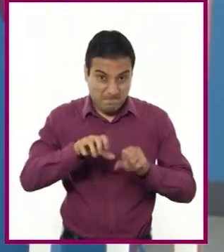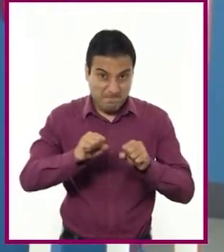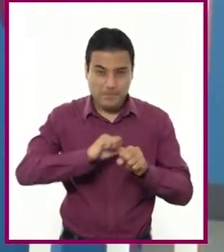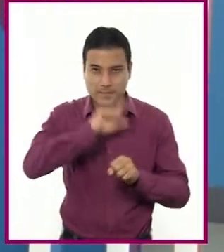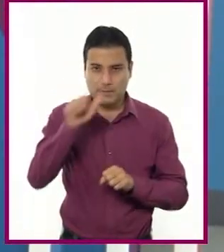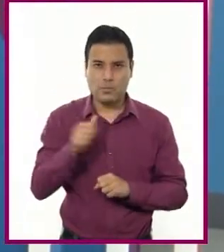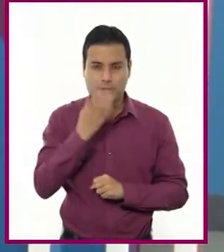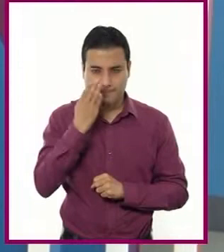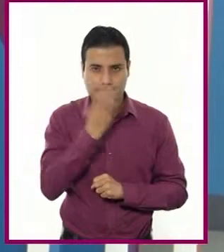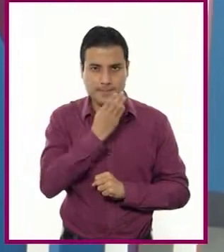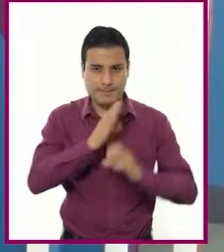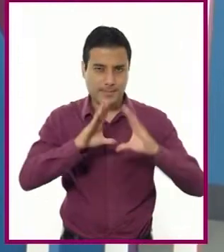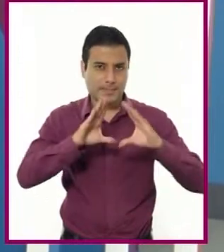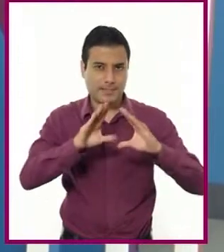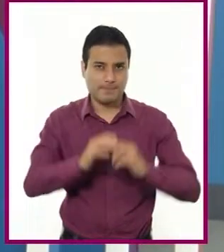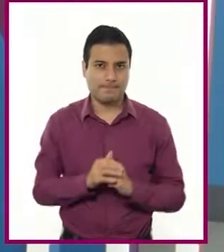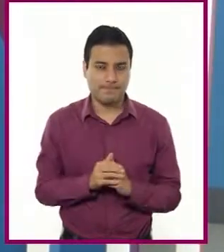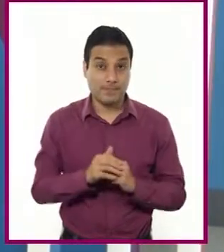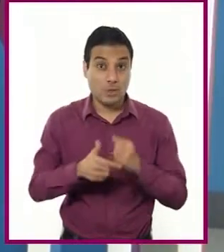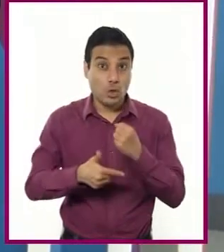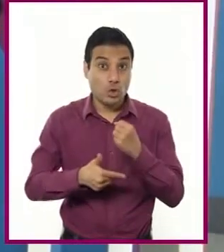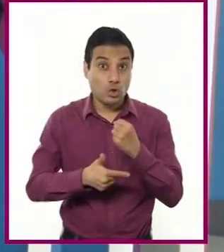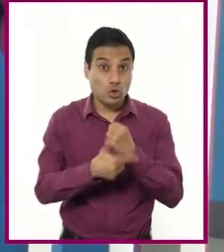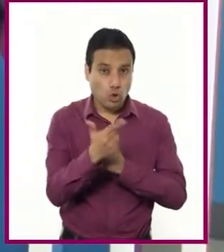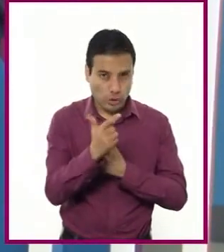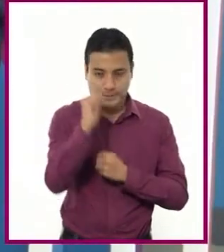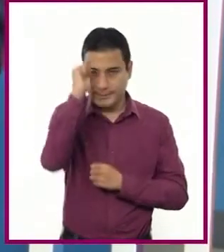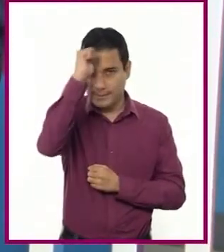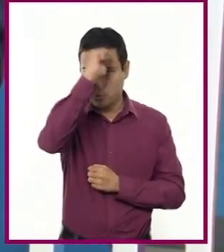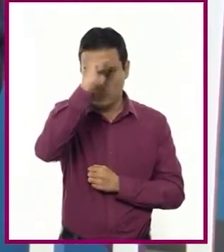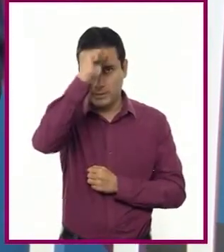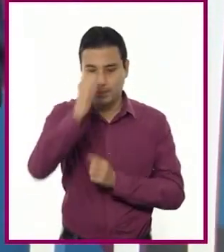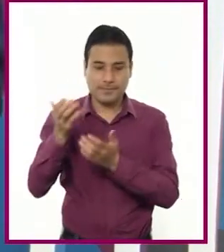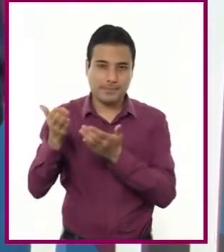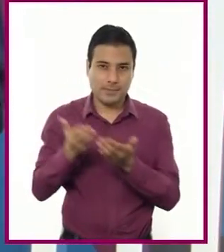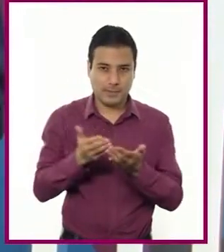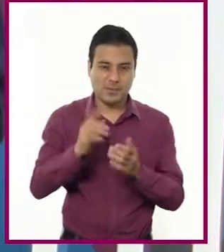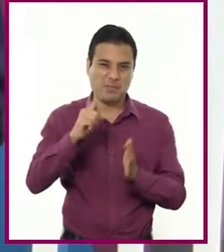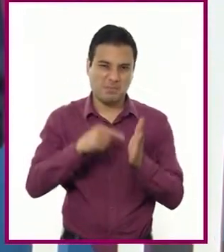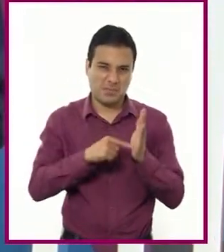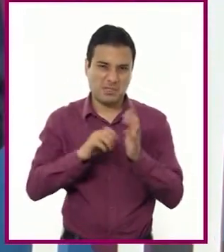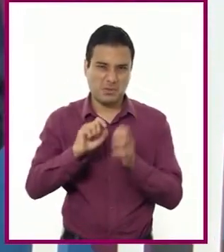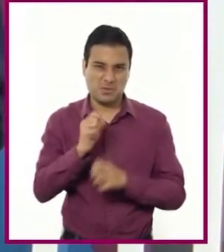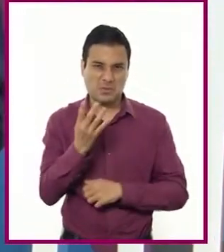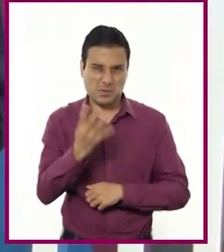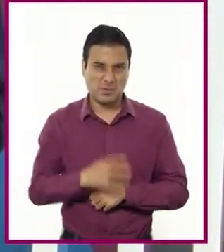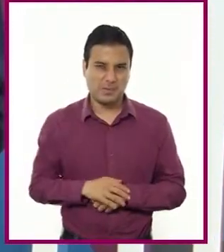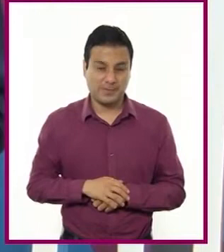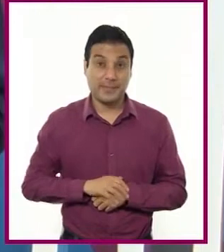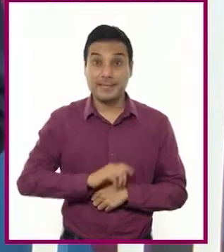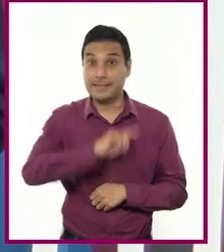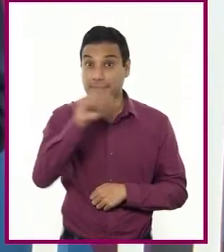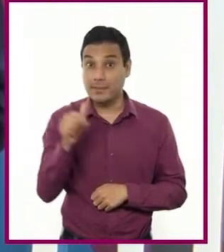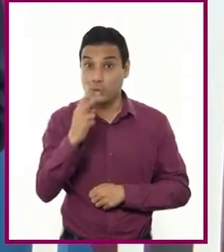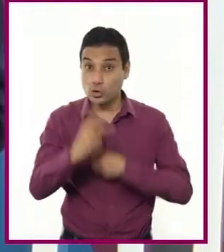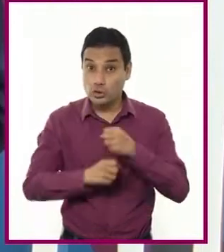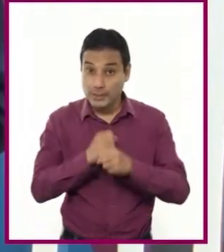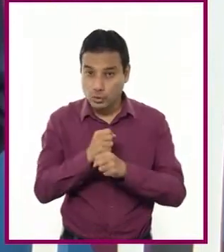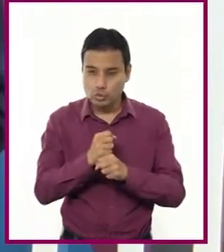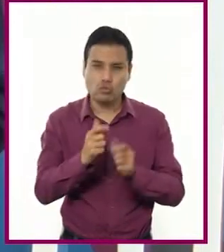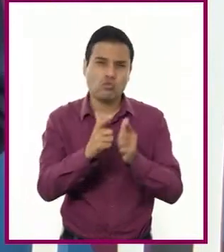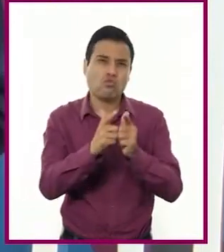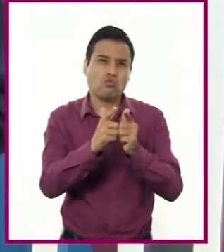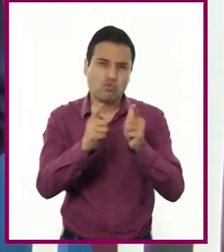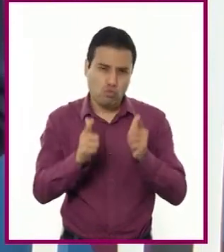masiva con la llegada de 12 franciscanos en 1524. 2 años después llegaron frailes dominicos y